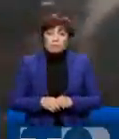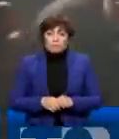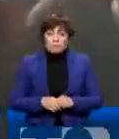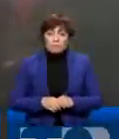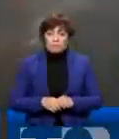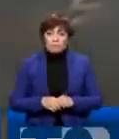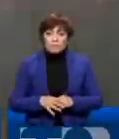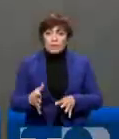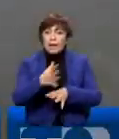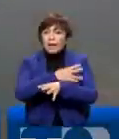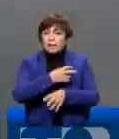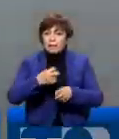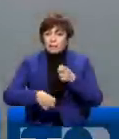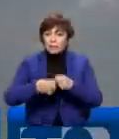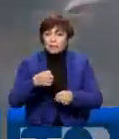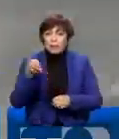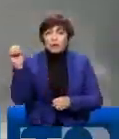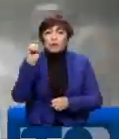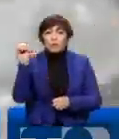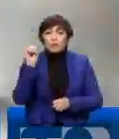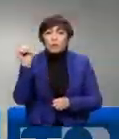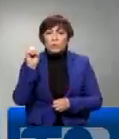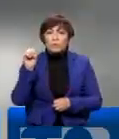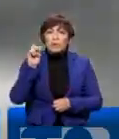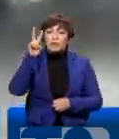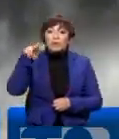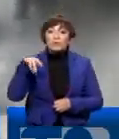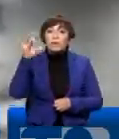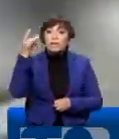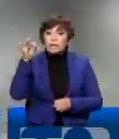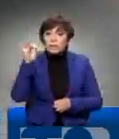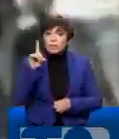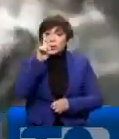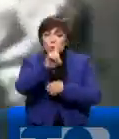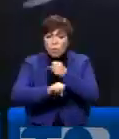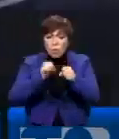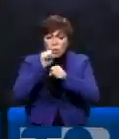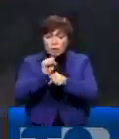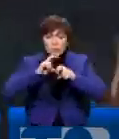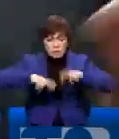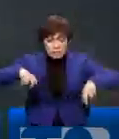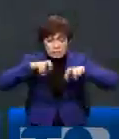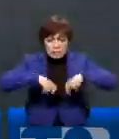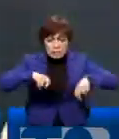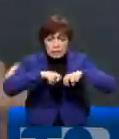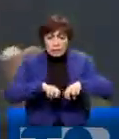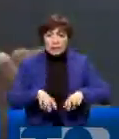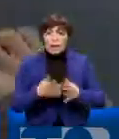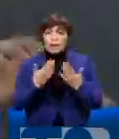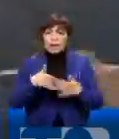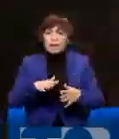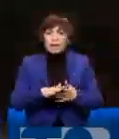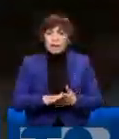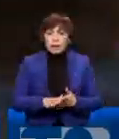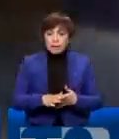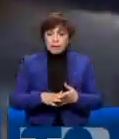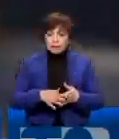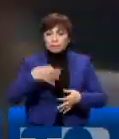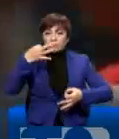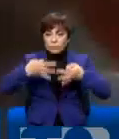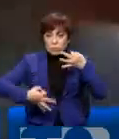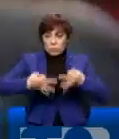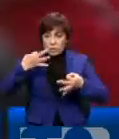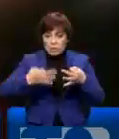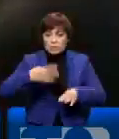El linchamiento se registró en octubre del 2018. Tras cumplirse un año de investigación, un tribunal de garantías penales emitió la